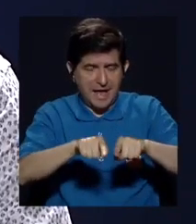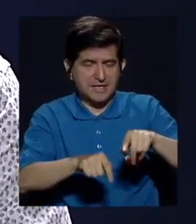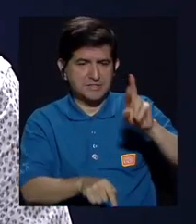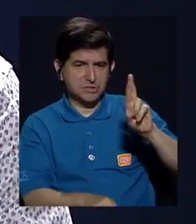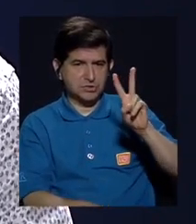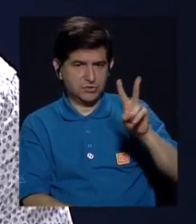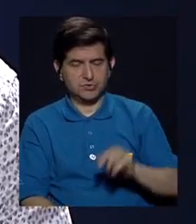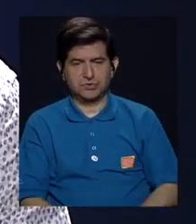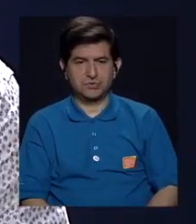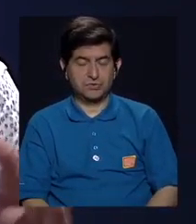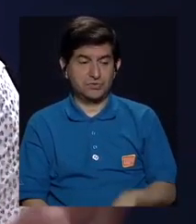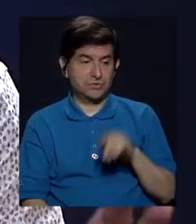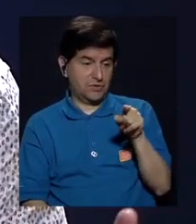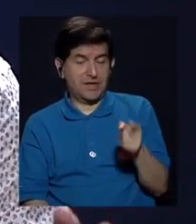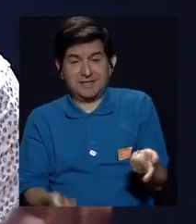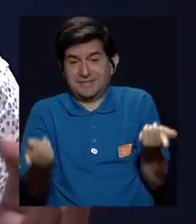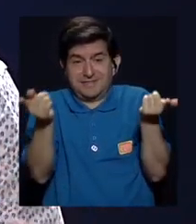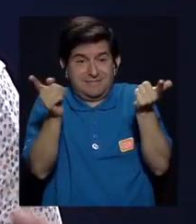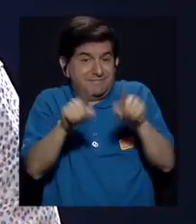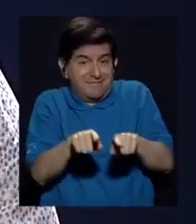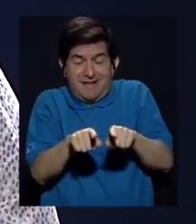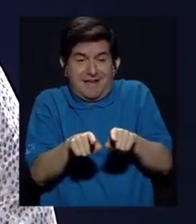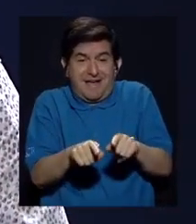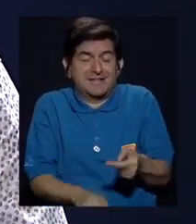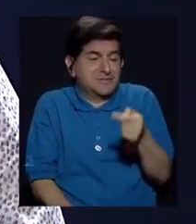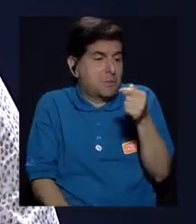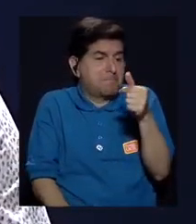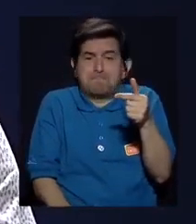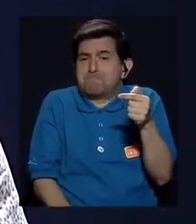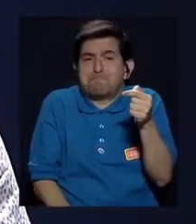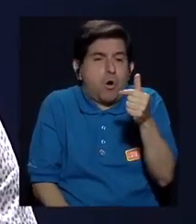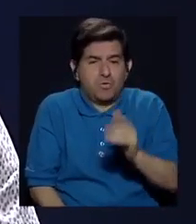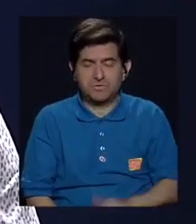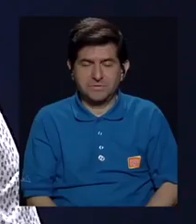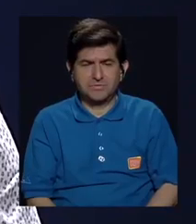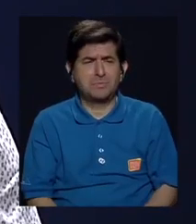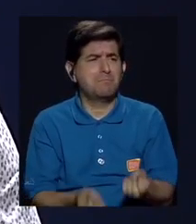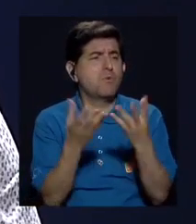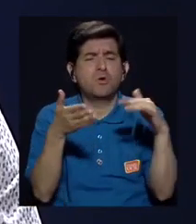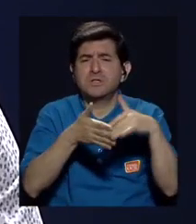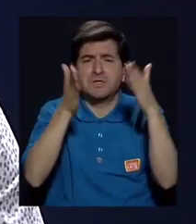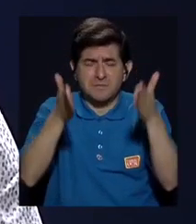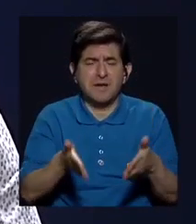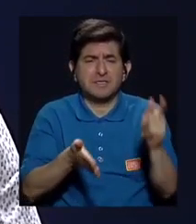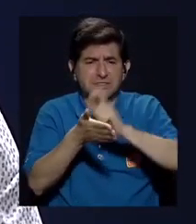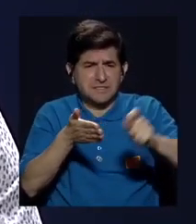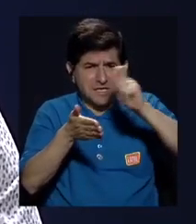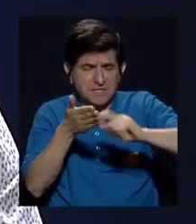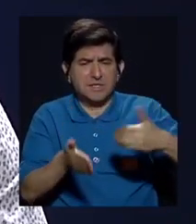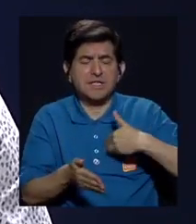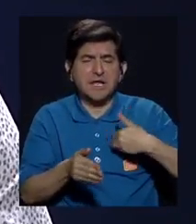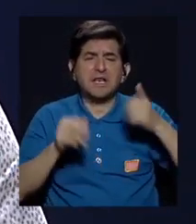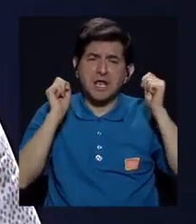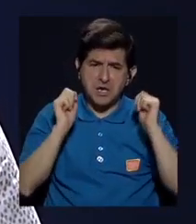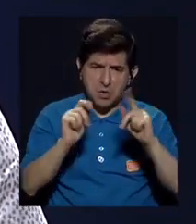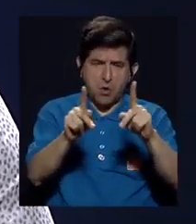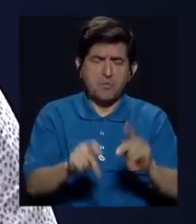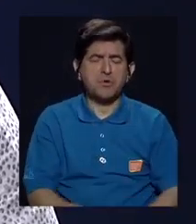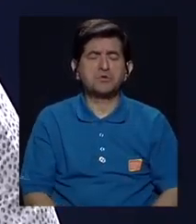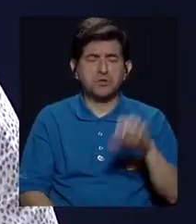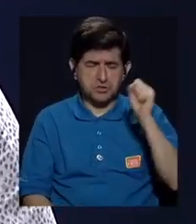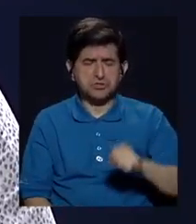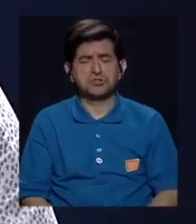Rebeca es un caso de pocos. Muchos estudiantes dentro de la escuela tienen posibilidades también de